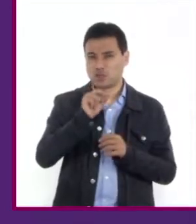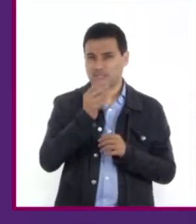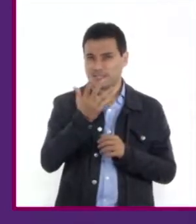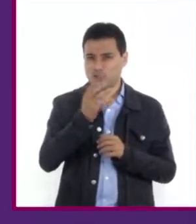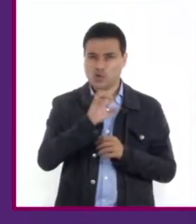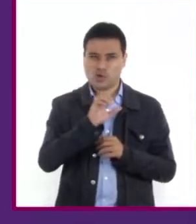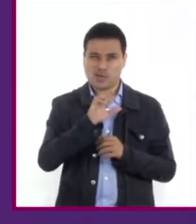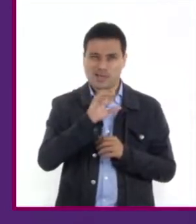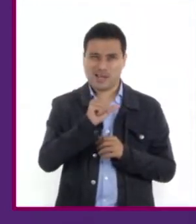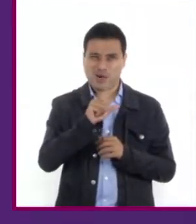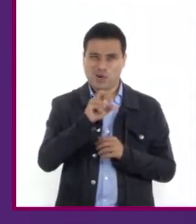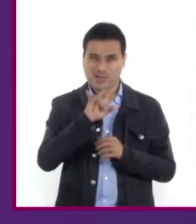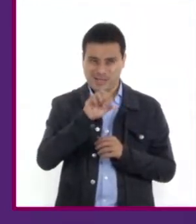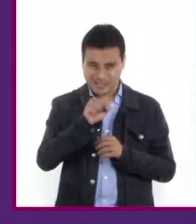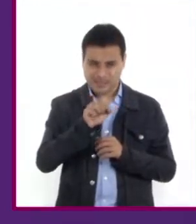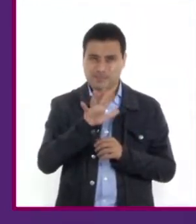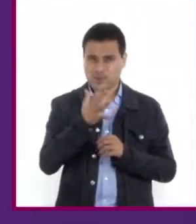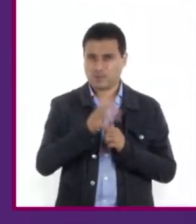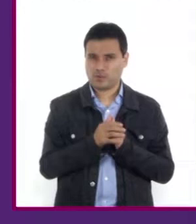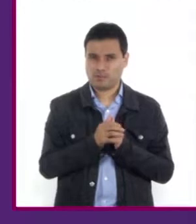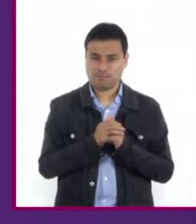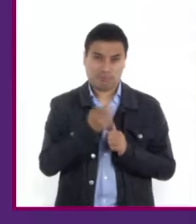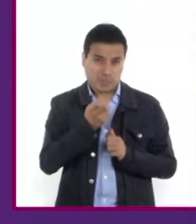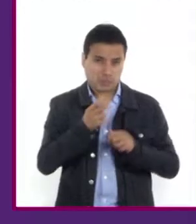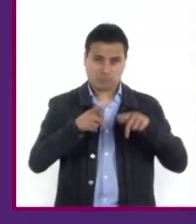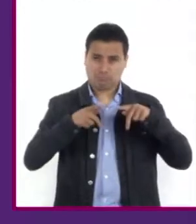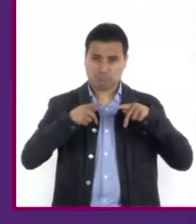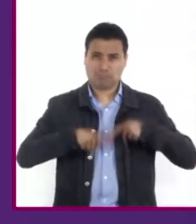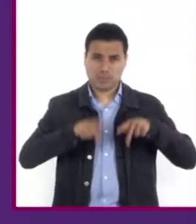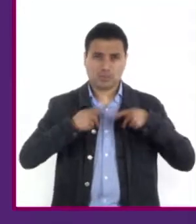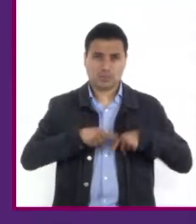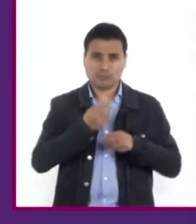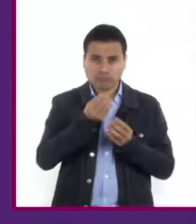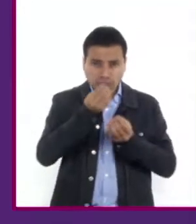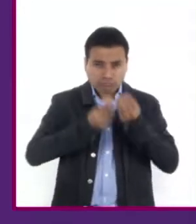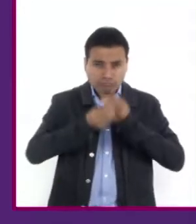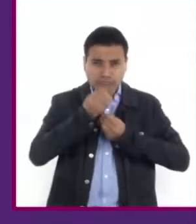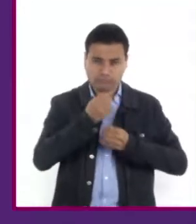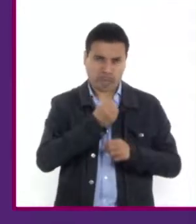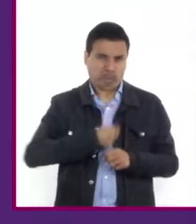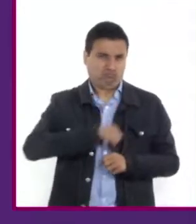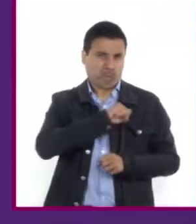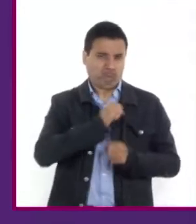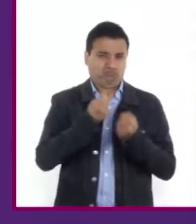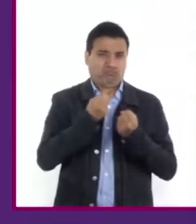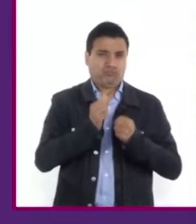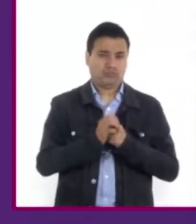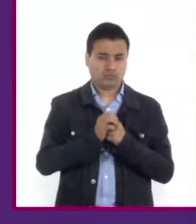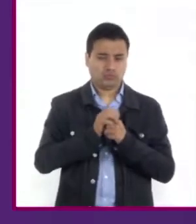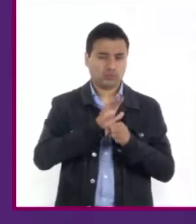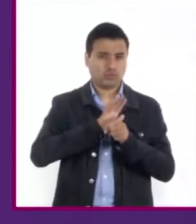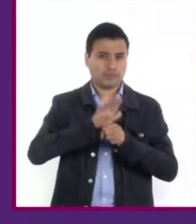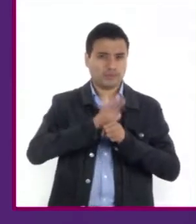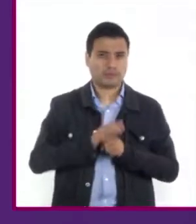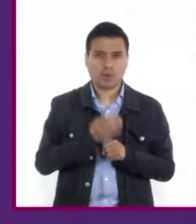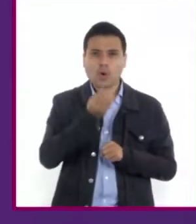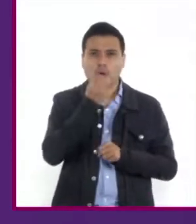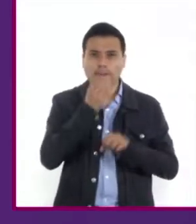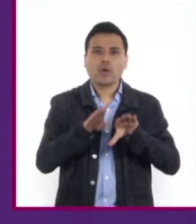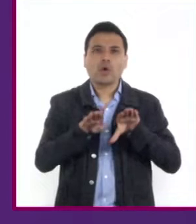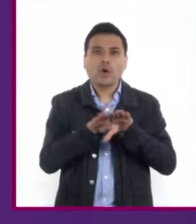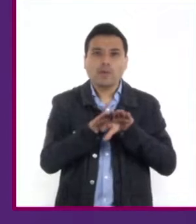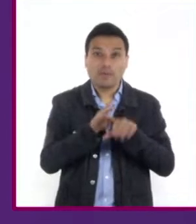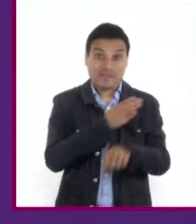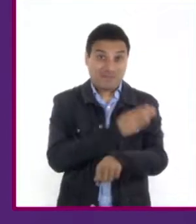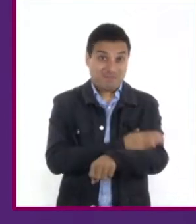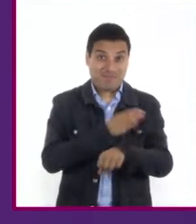3.889 calorías, o sea, un valor adecuado para el mantenimiento de la marinería. Se comía con los dedos en platos de